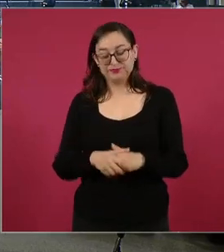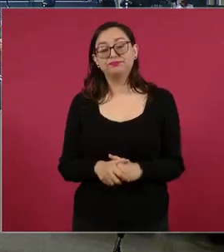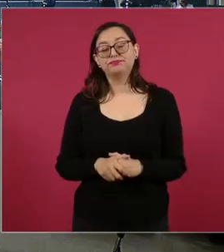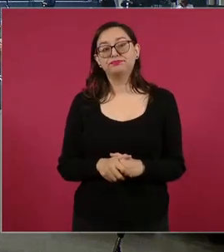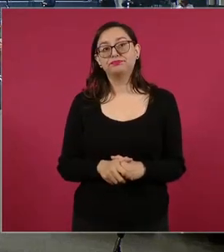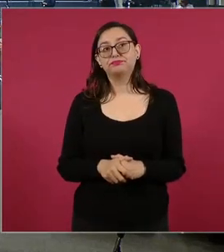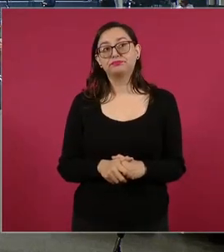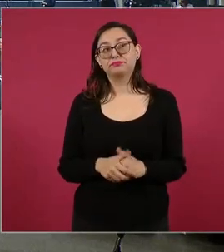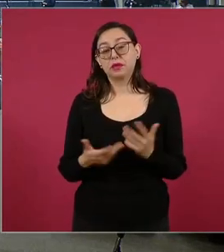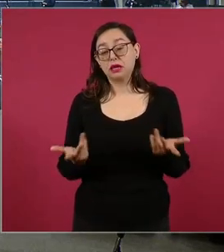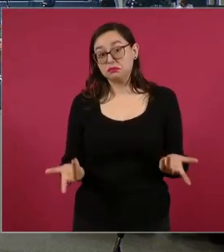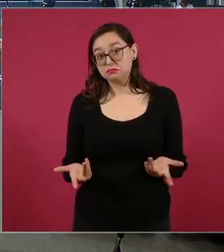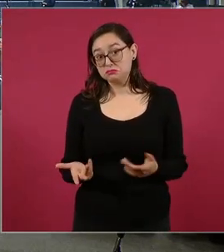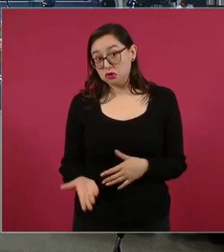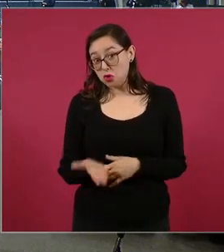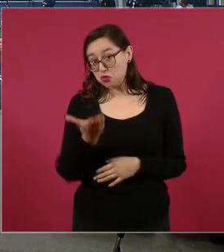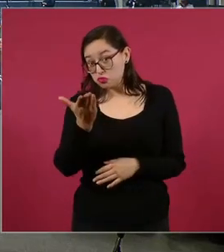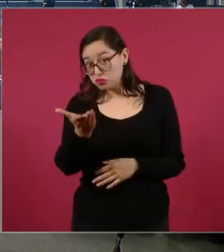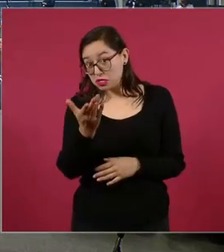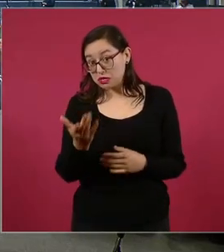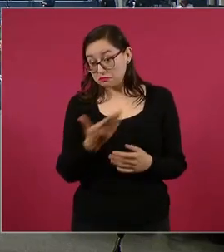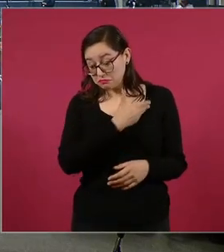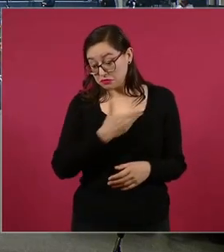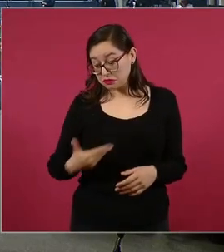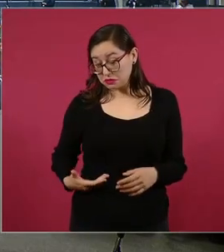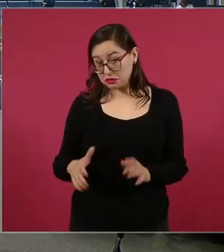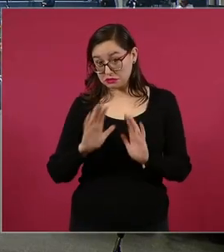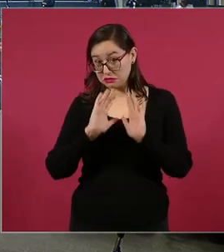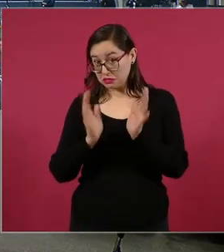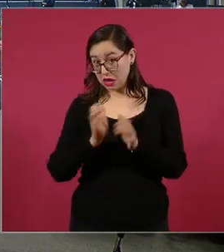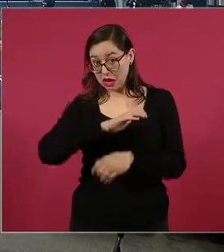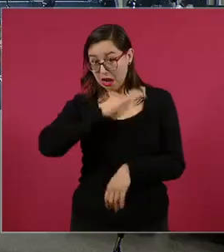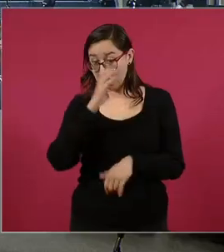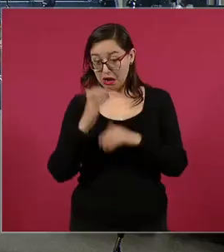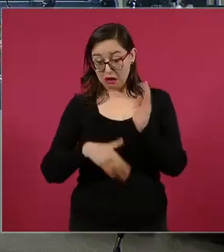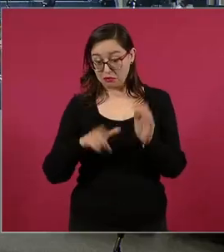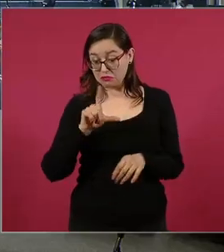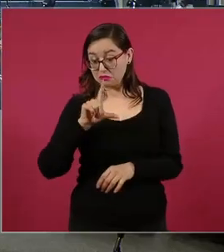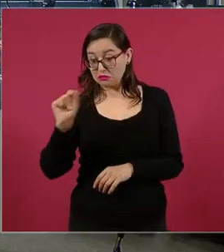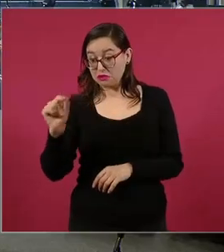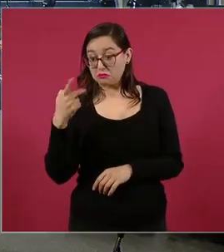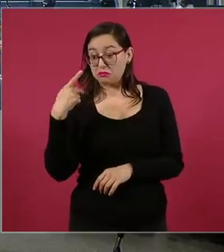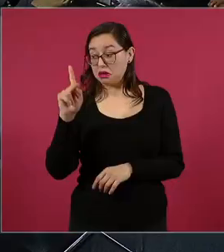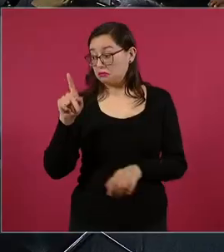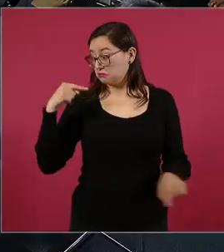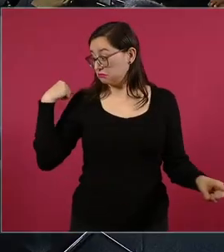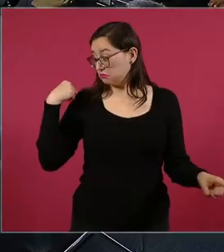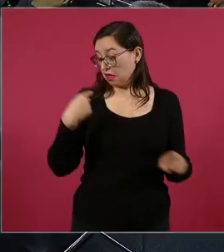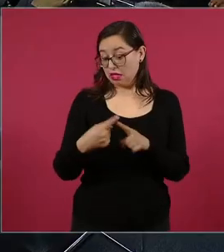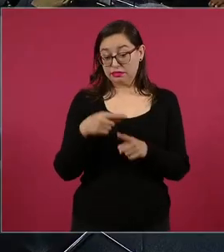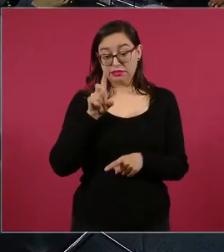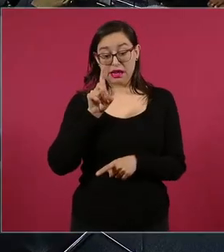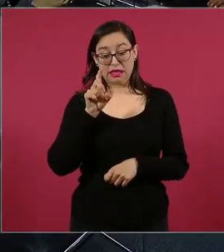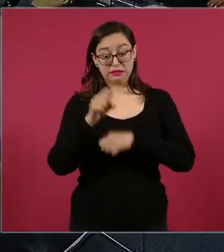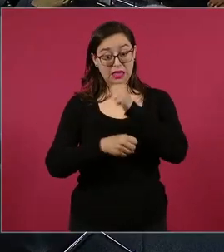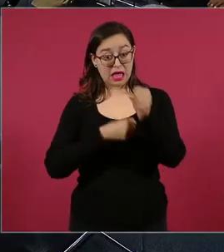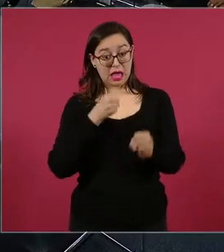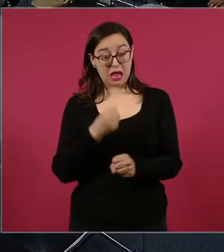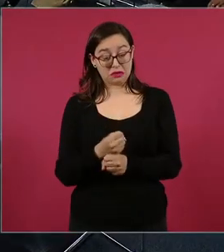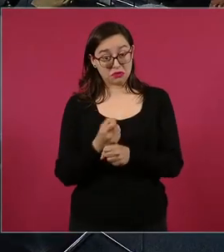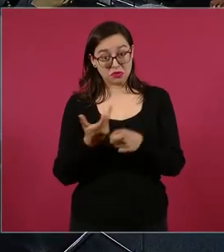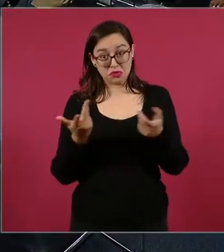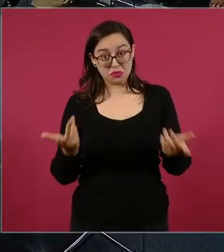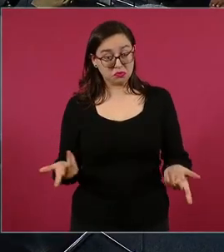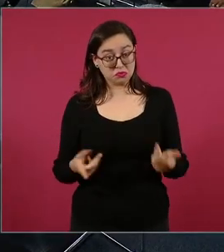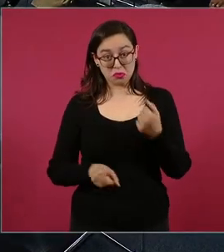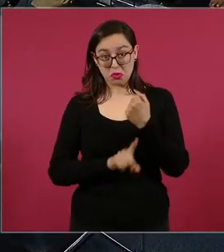presidente, pero estos casos llevan 30 años sin resolverse. ¿Cree usted que antes de que usted entregue la